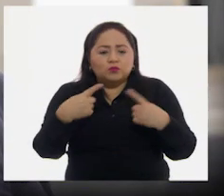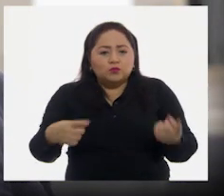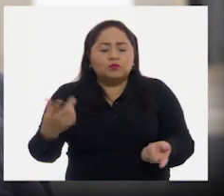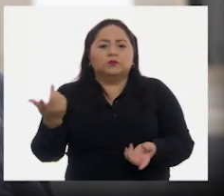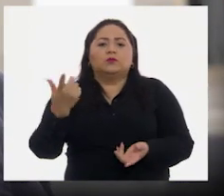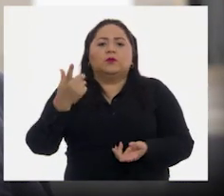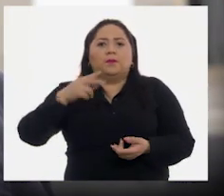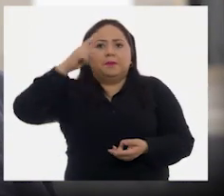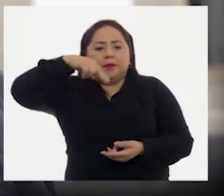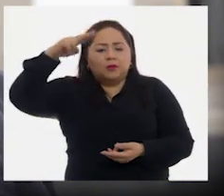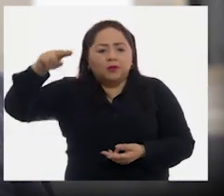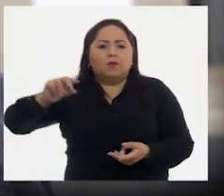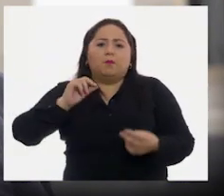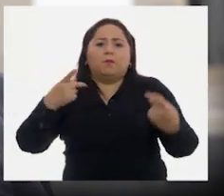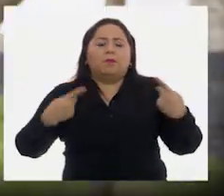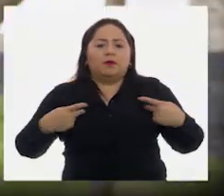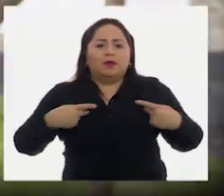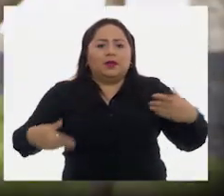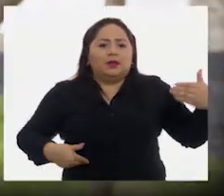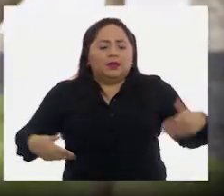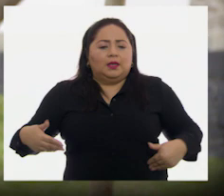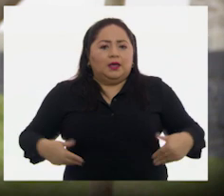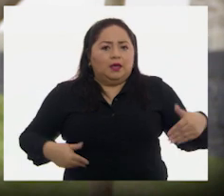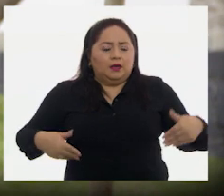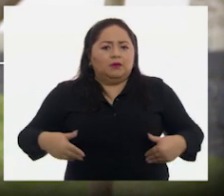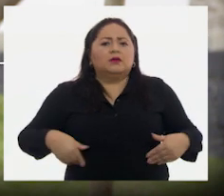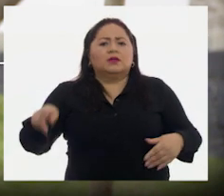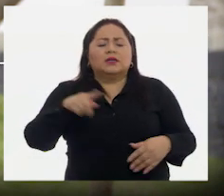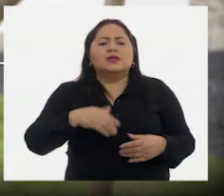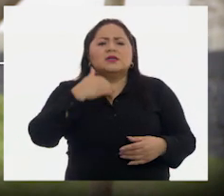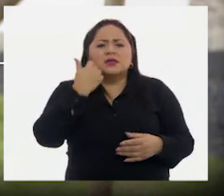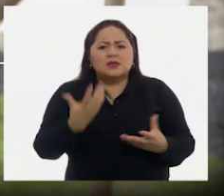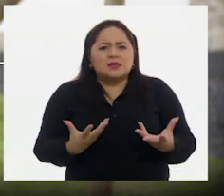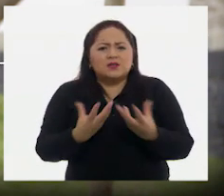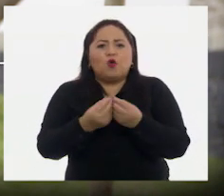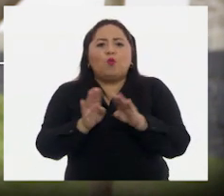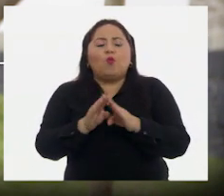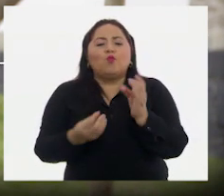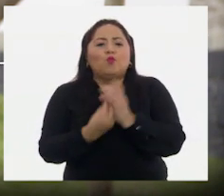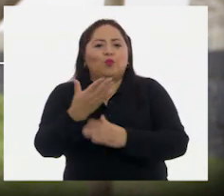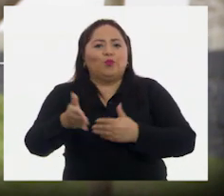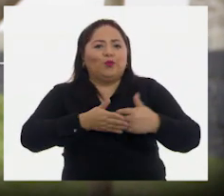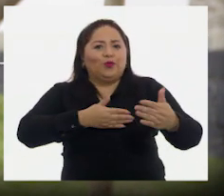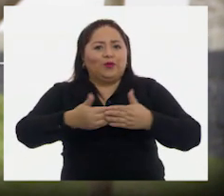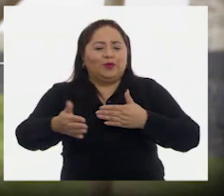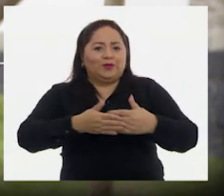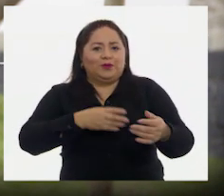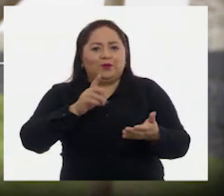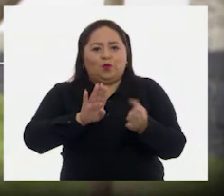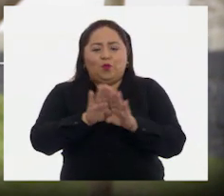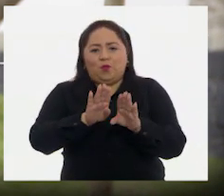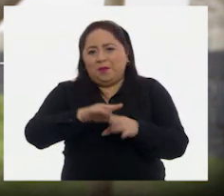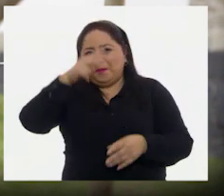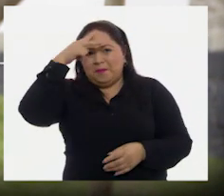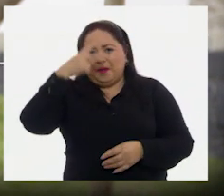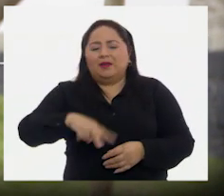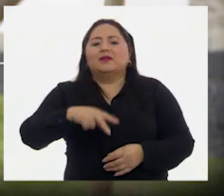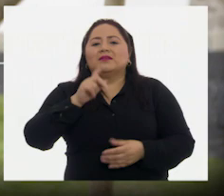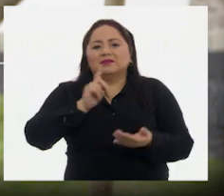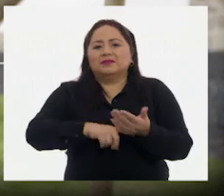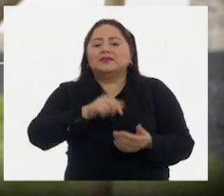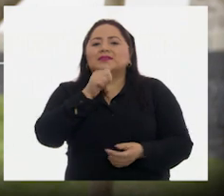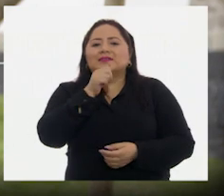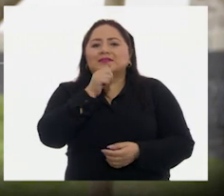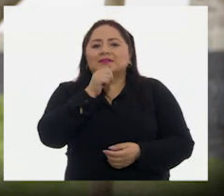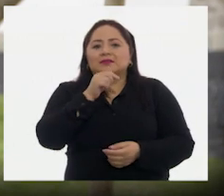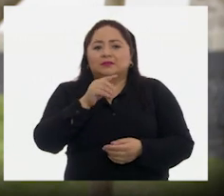pintores, gente de teatro, que quisieron ser modernos en un México que todavía era